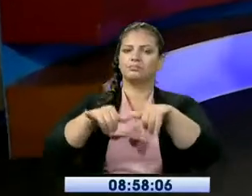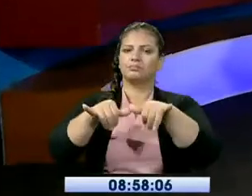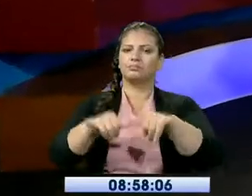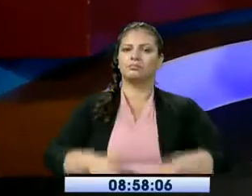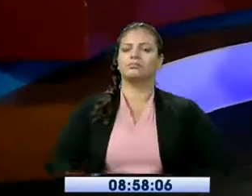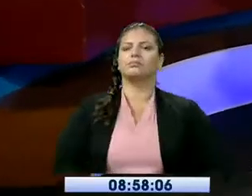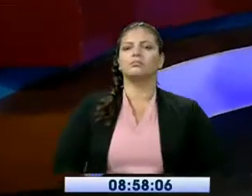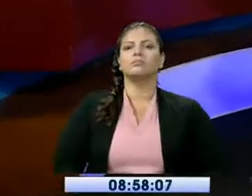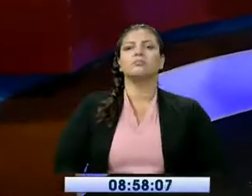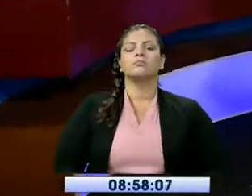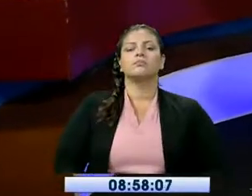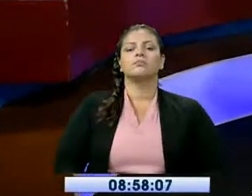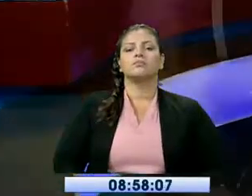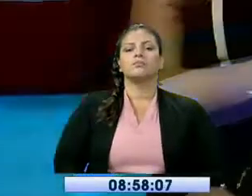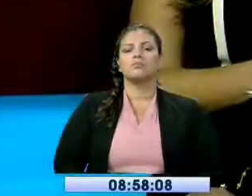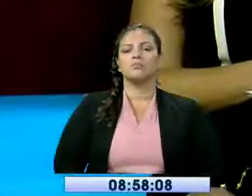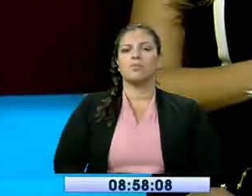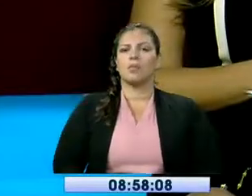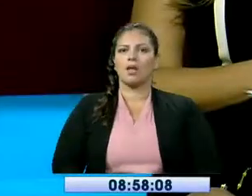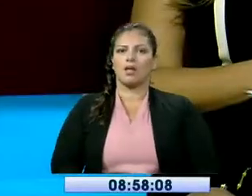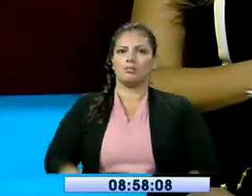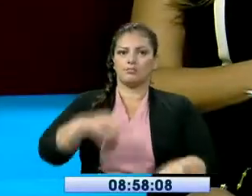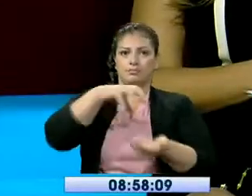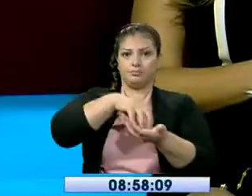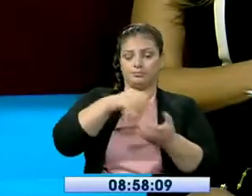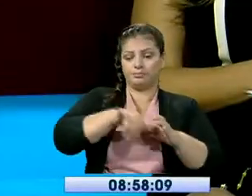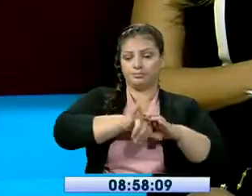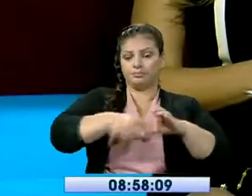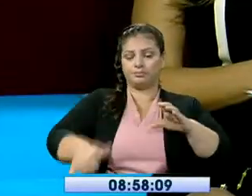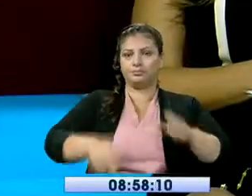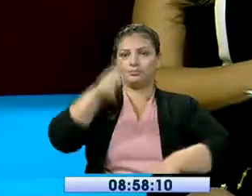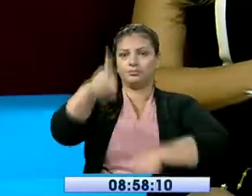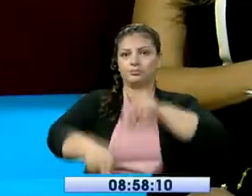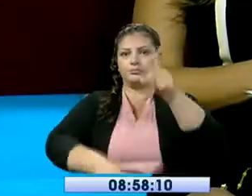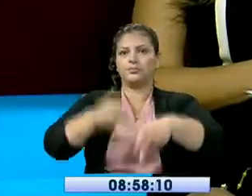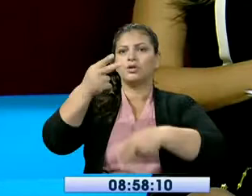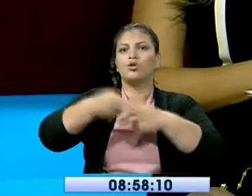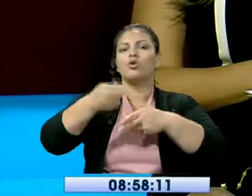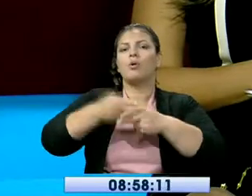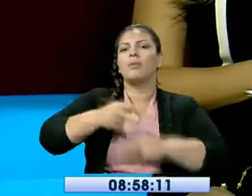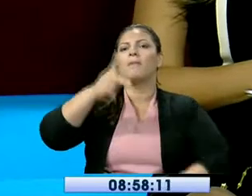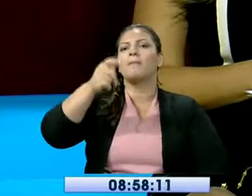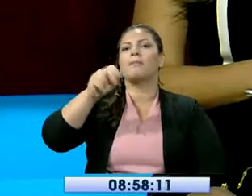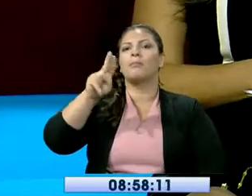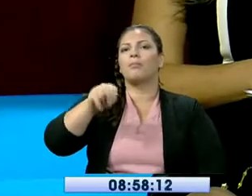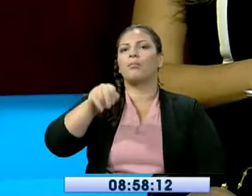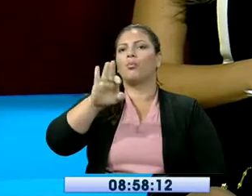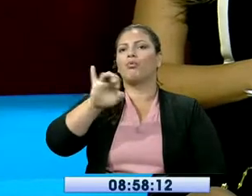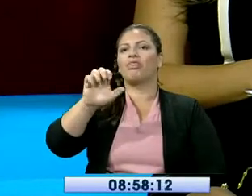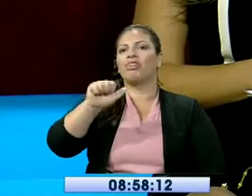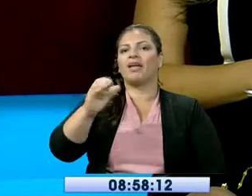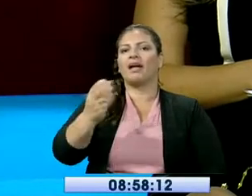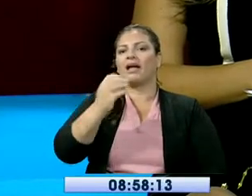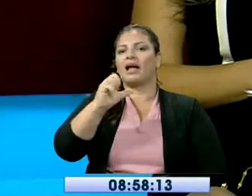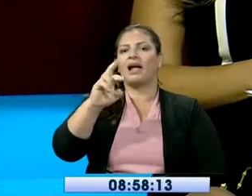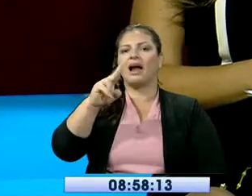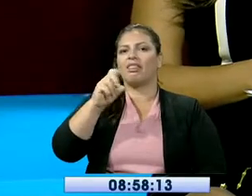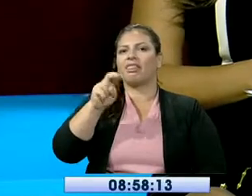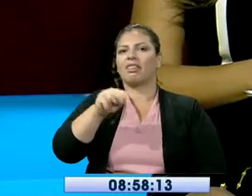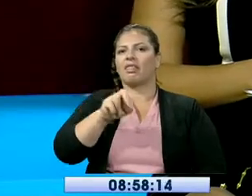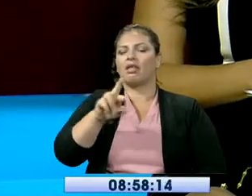hombre de 55 años de edad falleció ahogado en la playa de Punta Carnero, en la provincia de Santa Elena. Según los testigos,